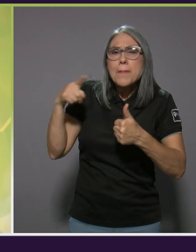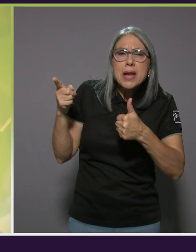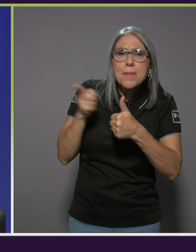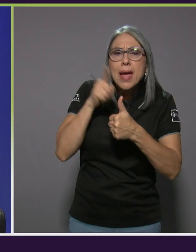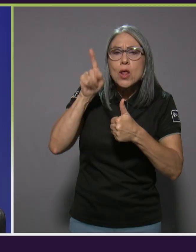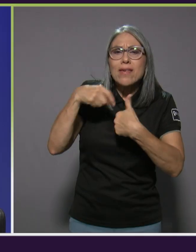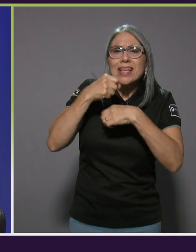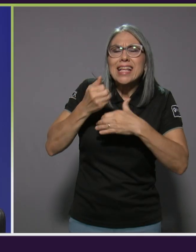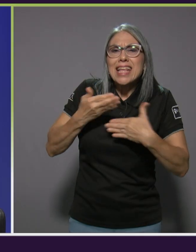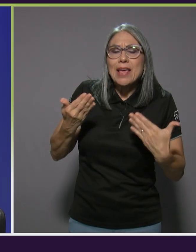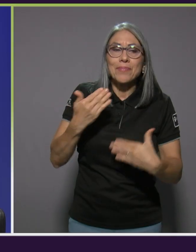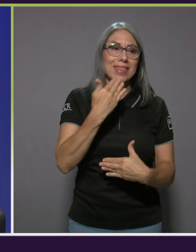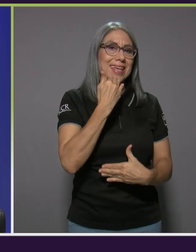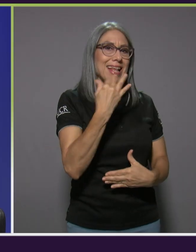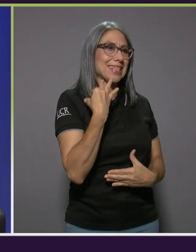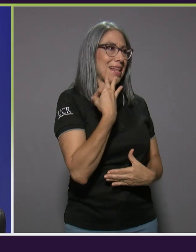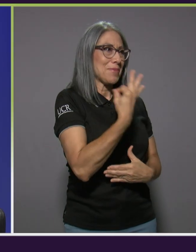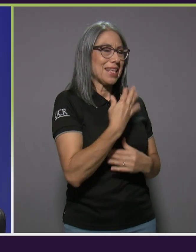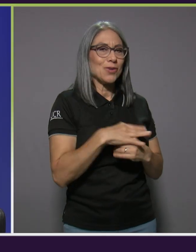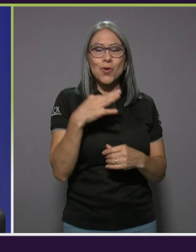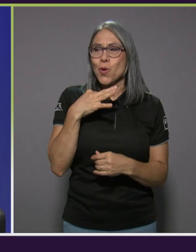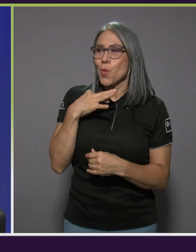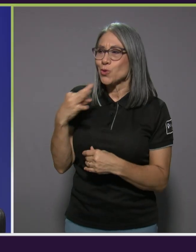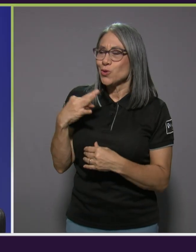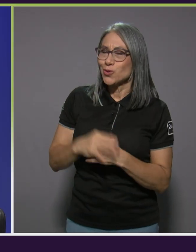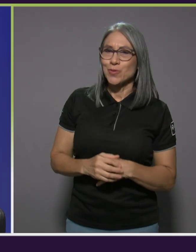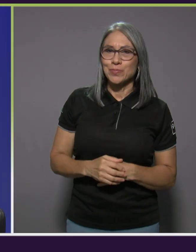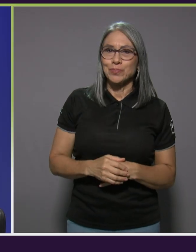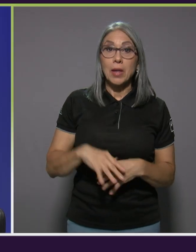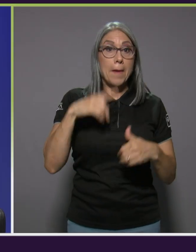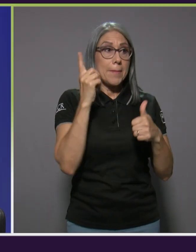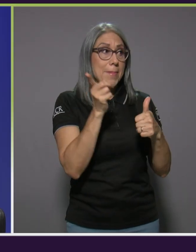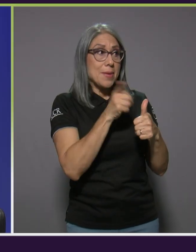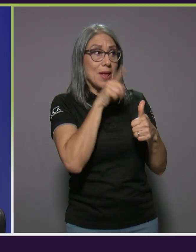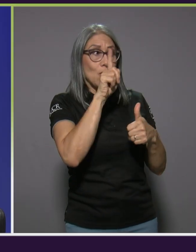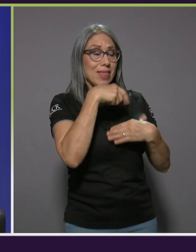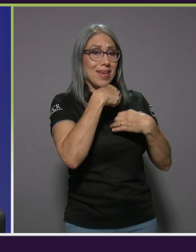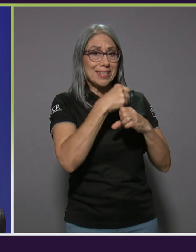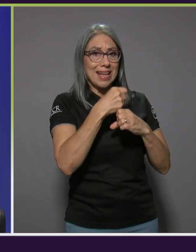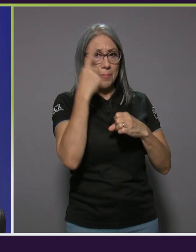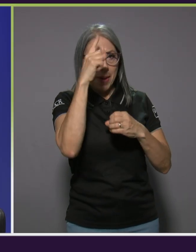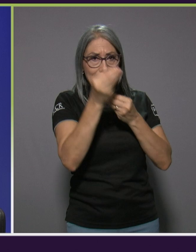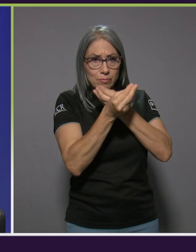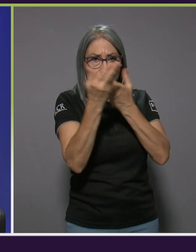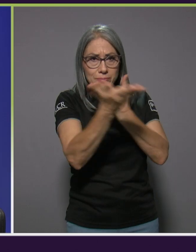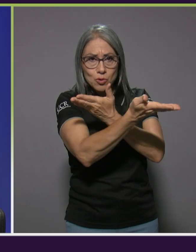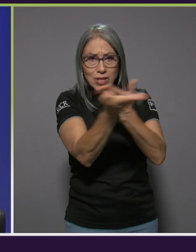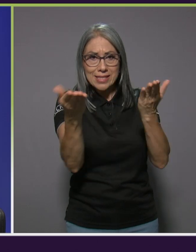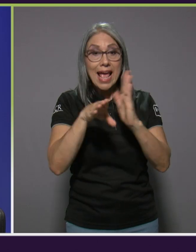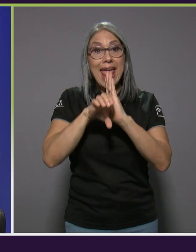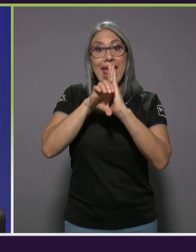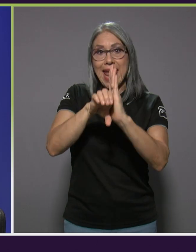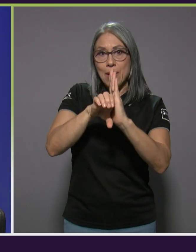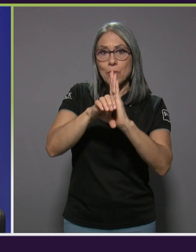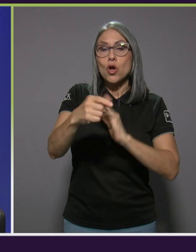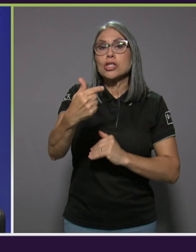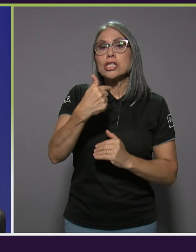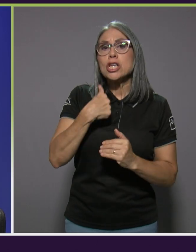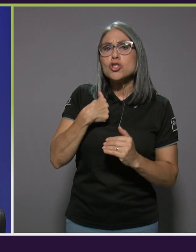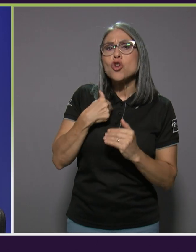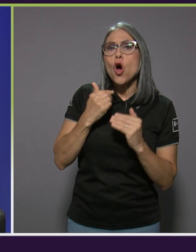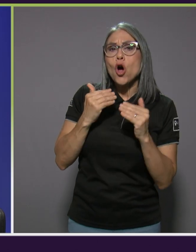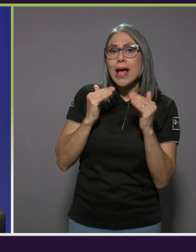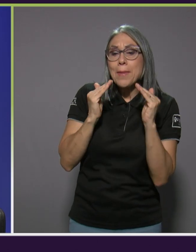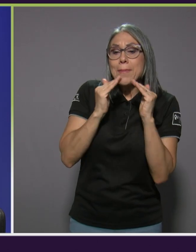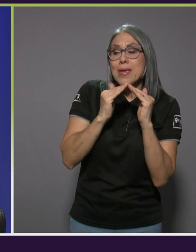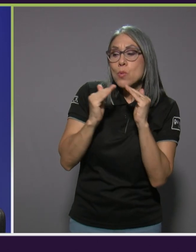gracias por la invitación. Muchísimo gusto. Sí, el primer paso a la ciudadanía, por ejemplo, si yo soy vecino o soy